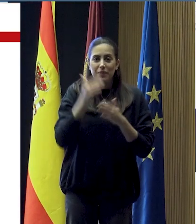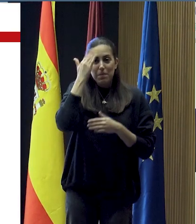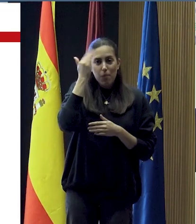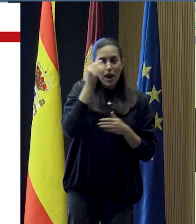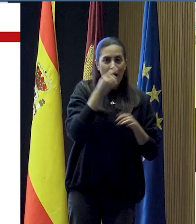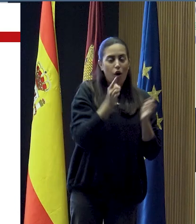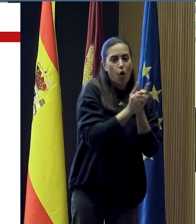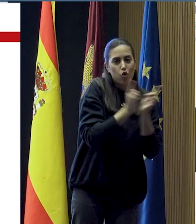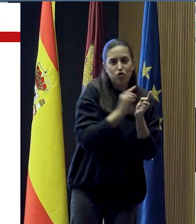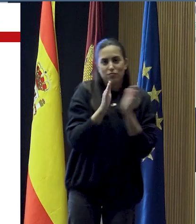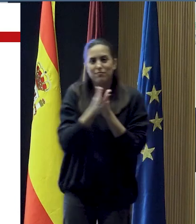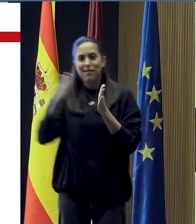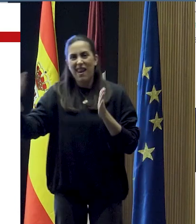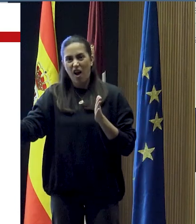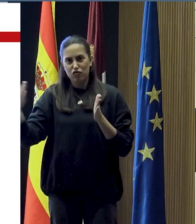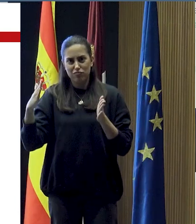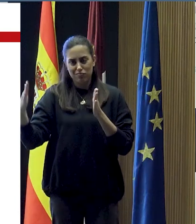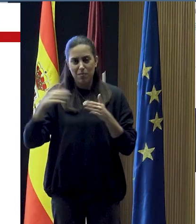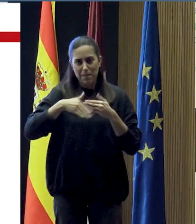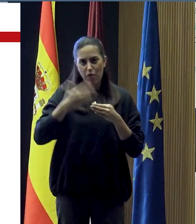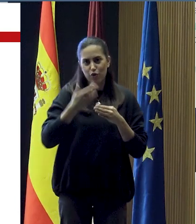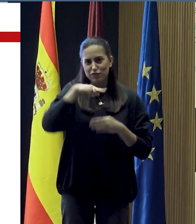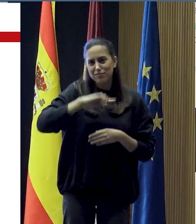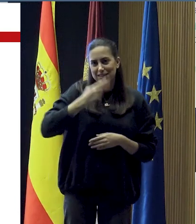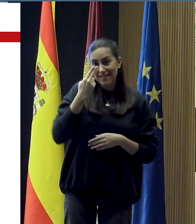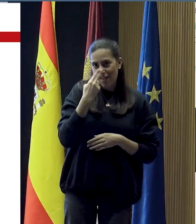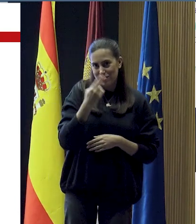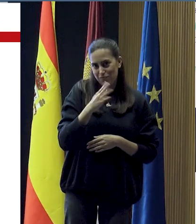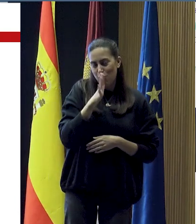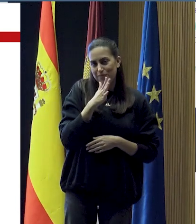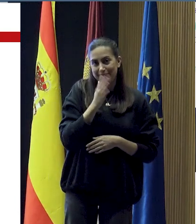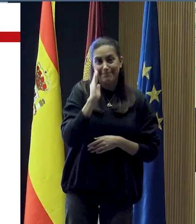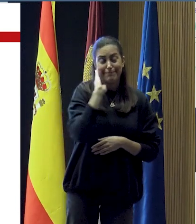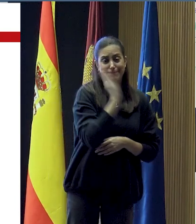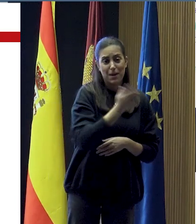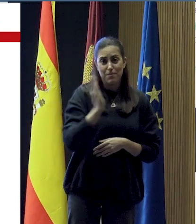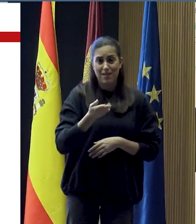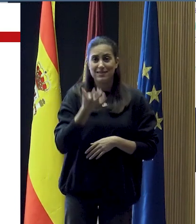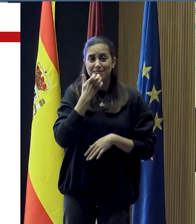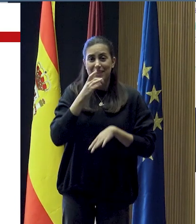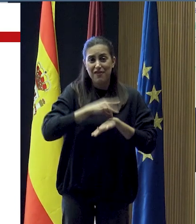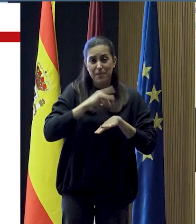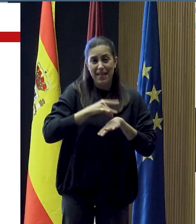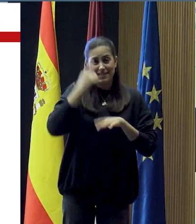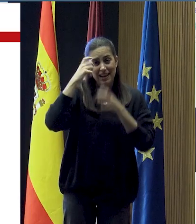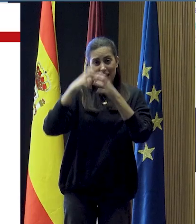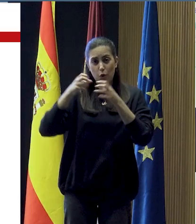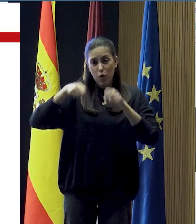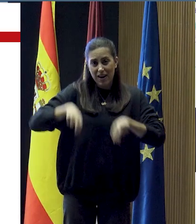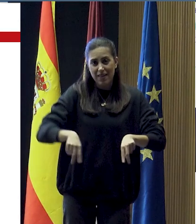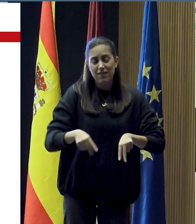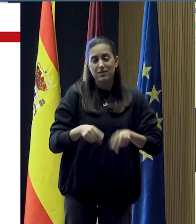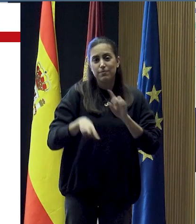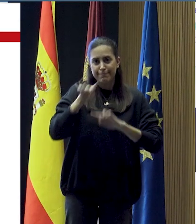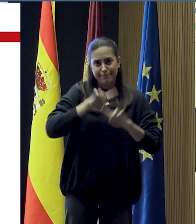y a largo plazo, que es la que a nosotros nos empieza a interesar, porque es la que hemos dicho que estaba afectada en las enfermedades neurodegenerativas, la cosa se complica